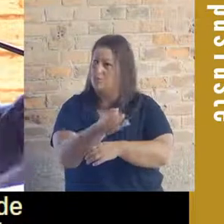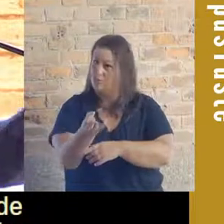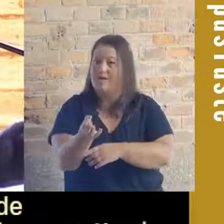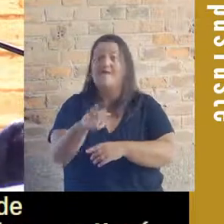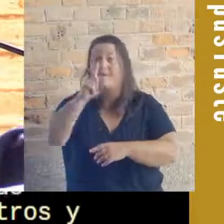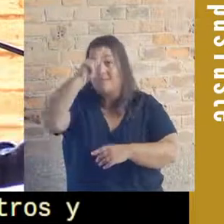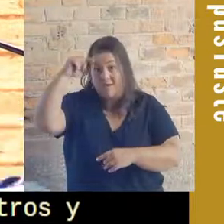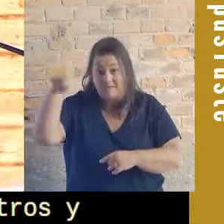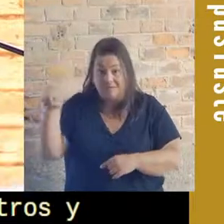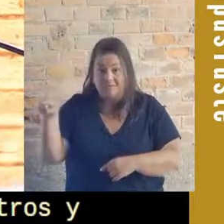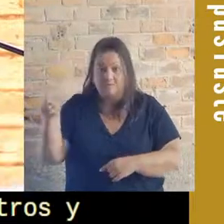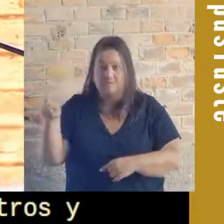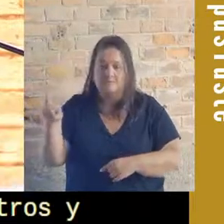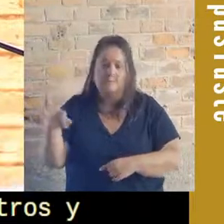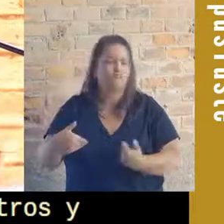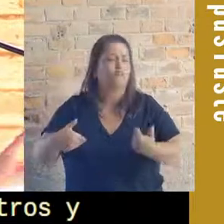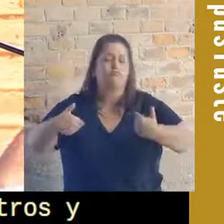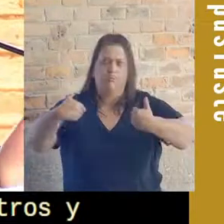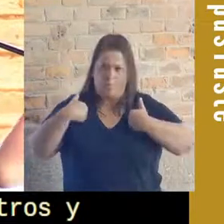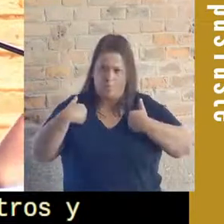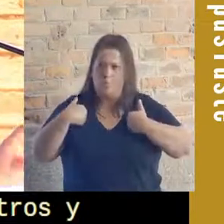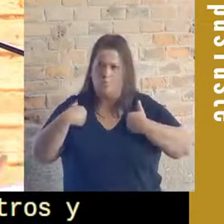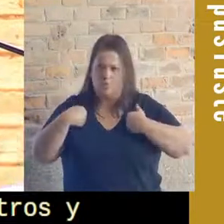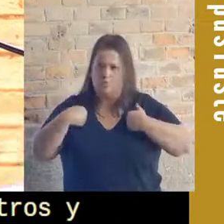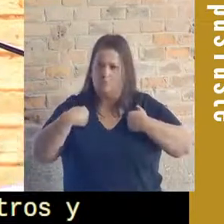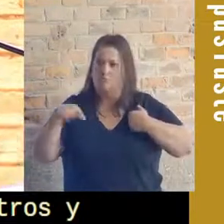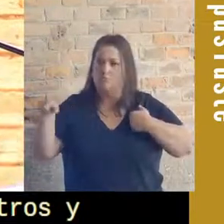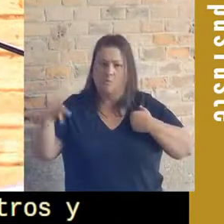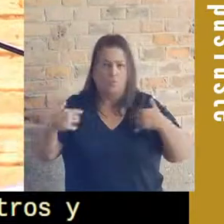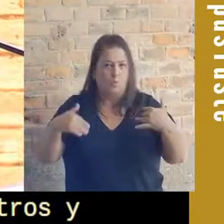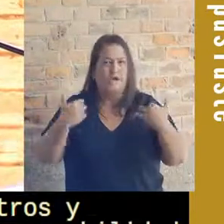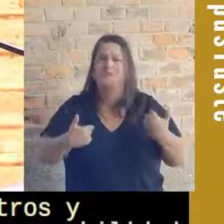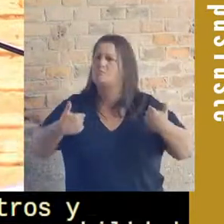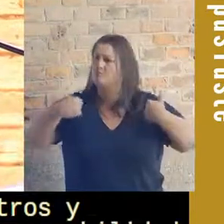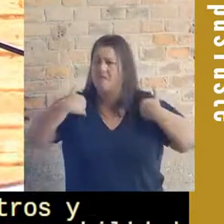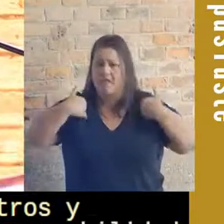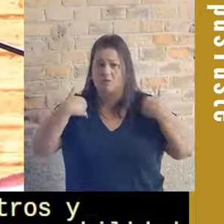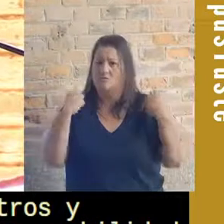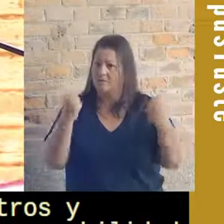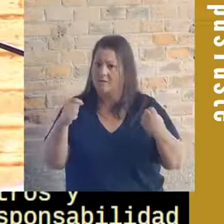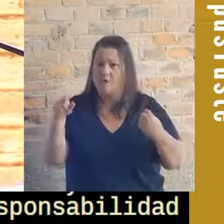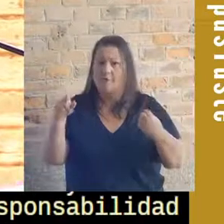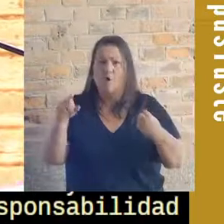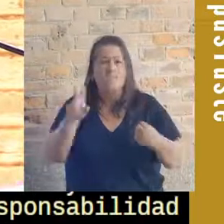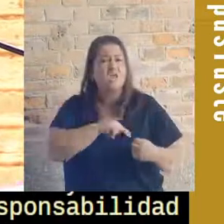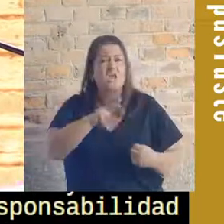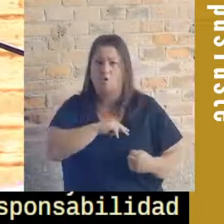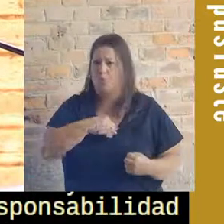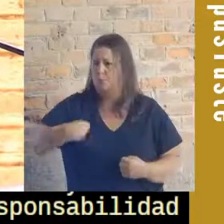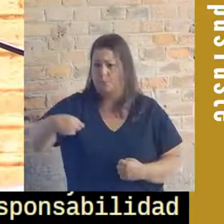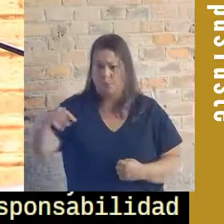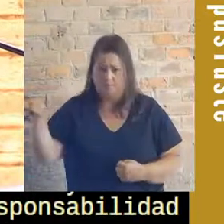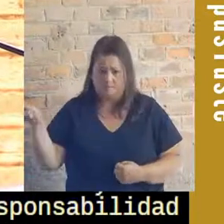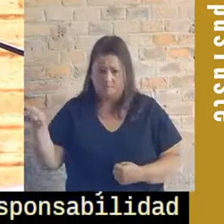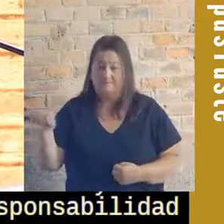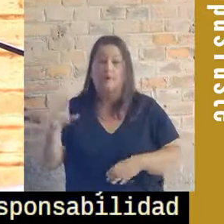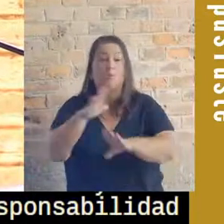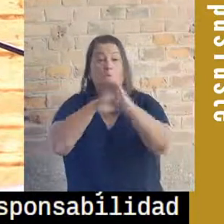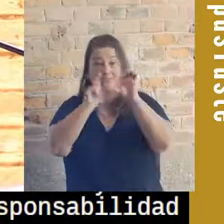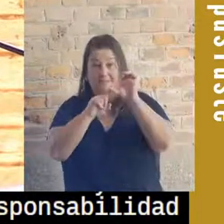María Ángeles como responsable de ella tiene una responsabilidad y un mérito enorme la